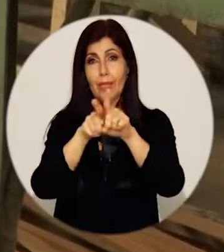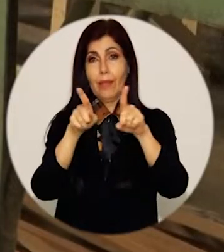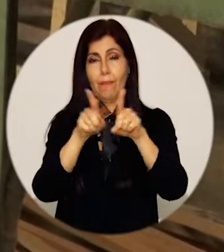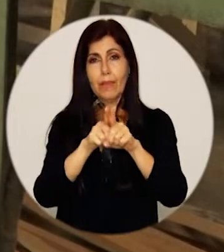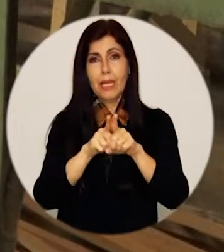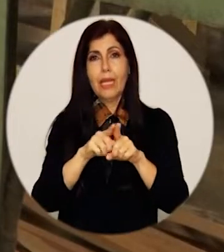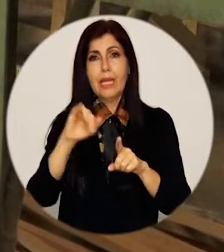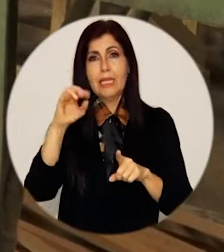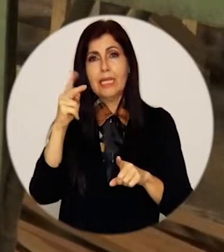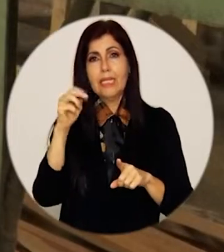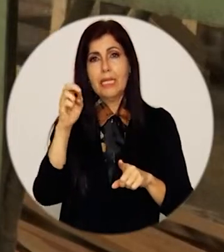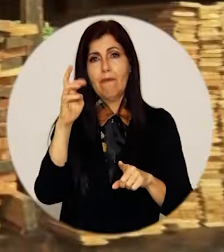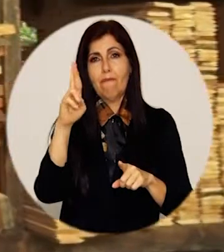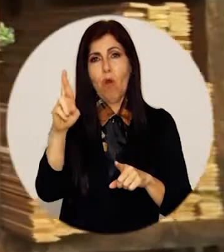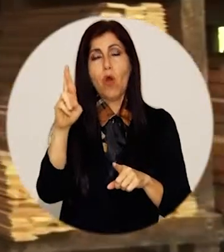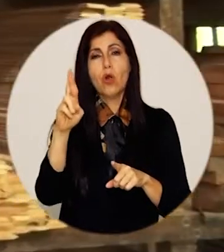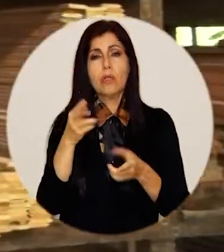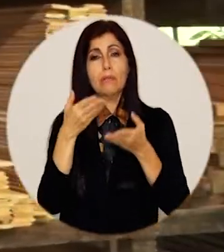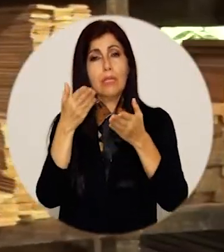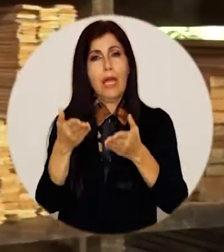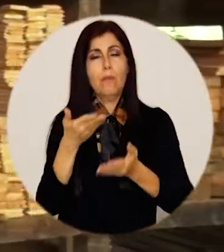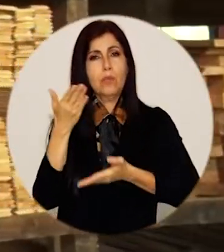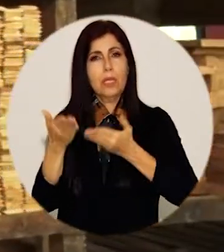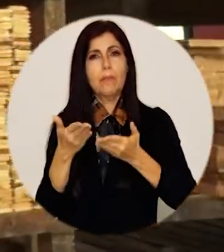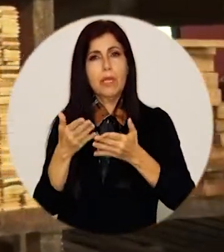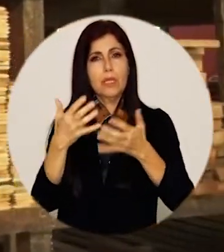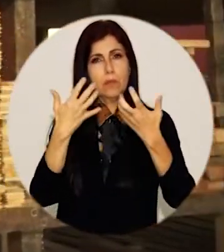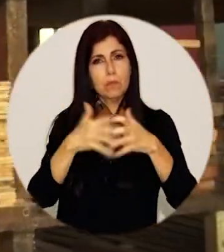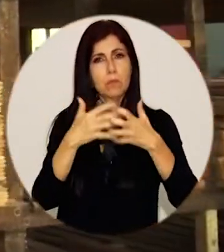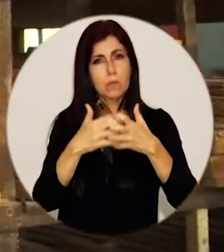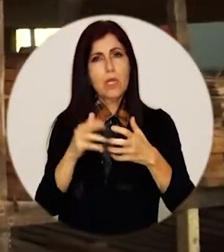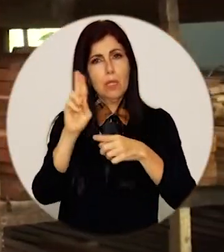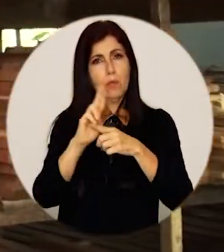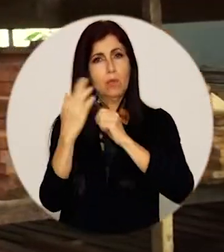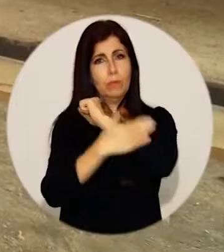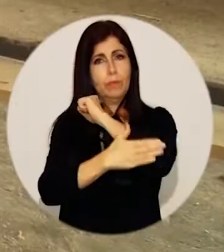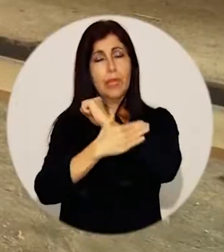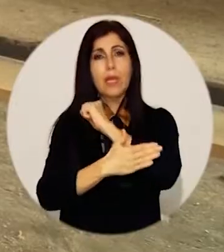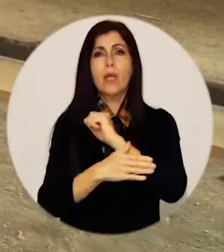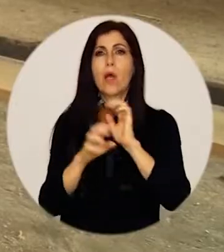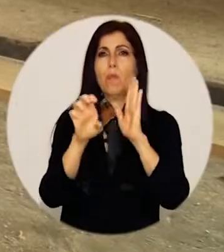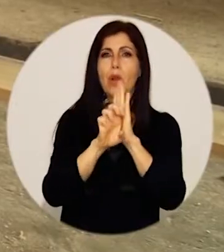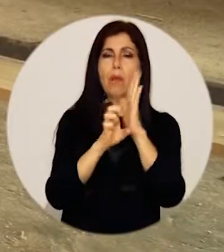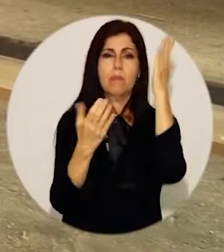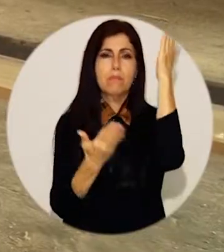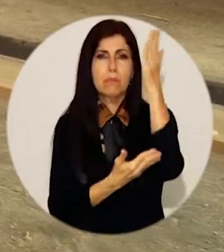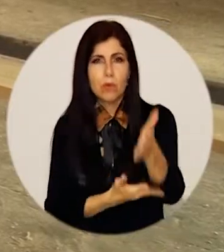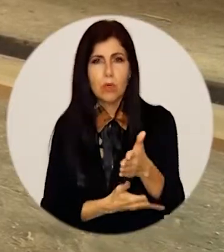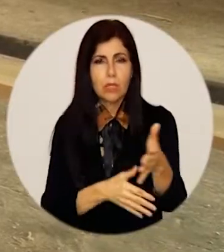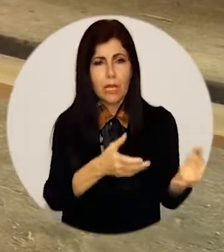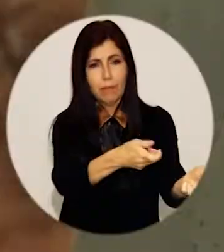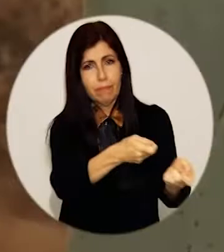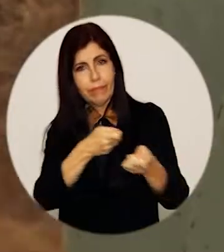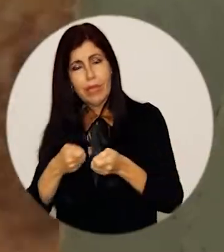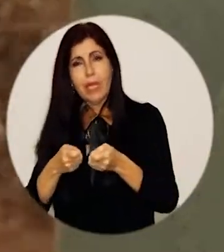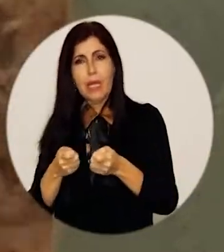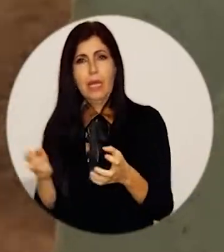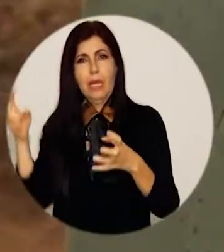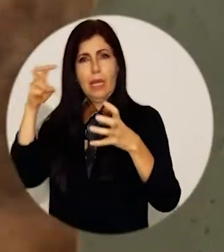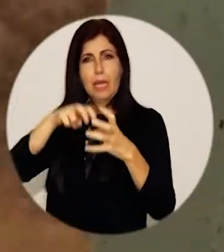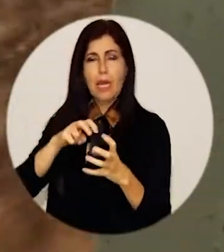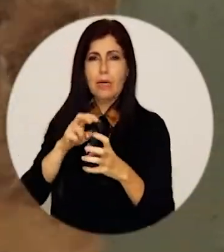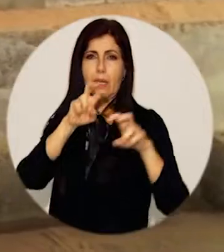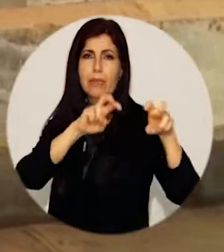Asimismo, en el INICEFOR ofrecemos servicios de industrialización de la madera, como la corta, arrastre, carga